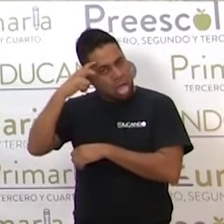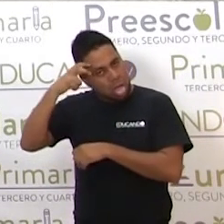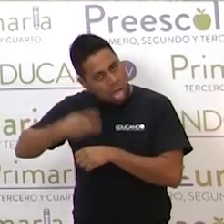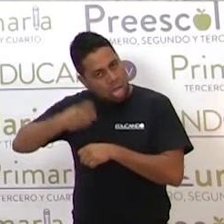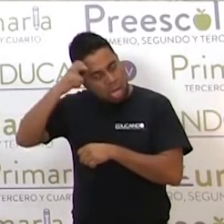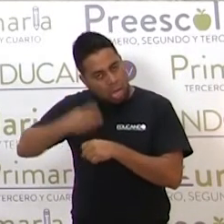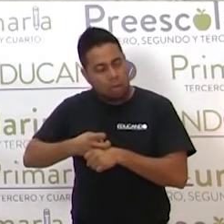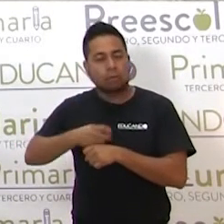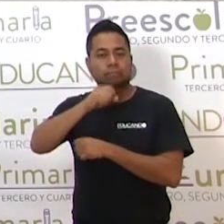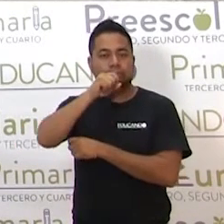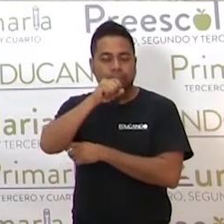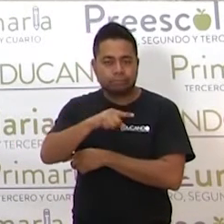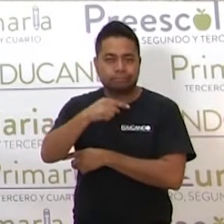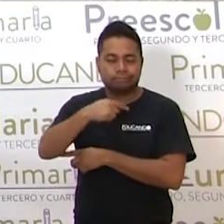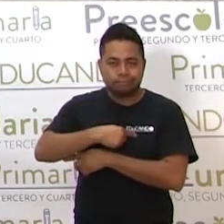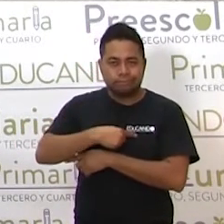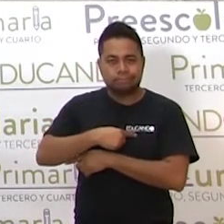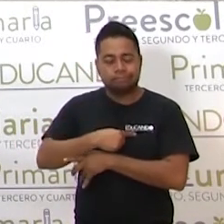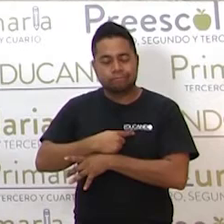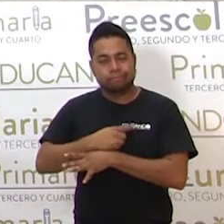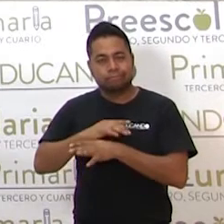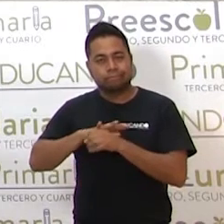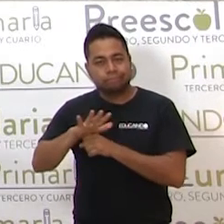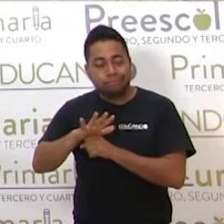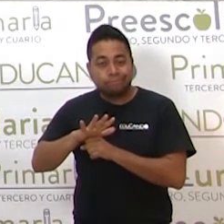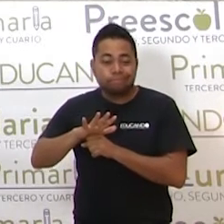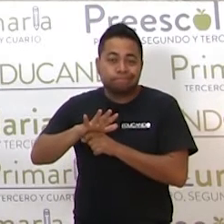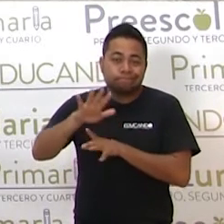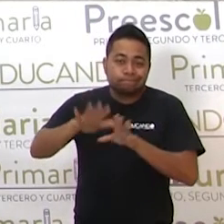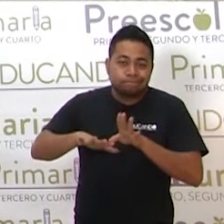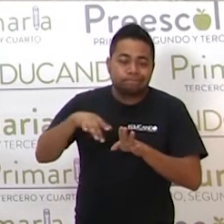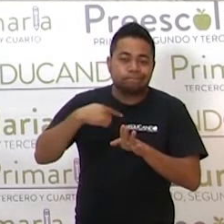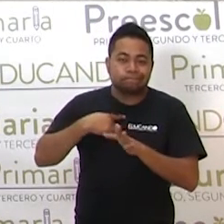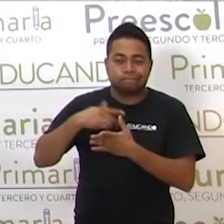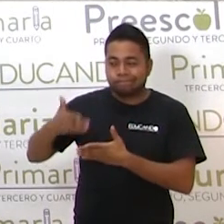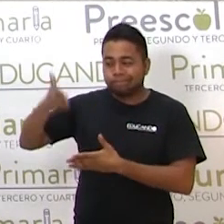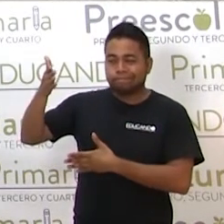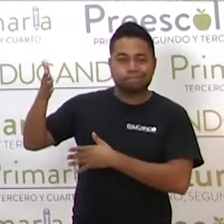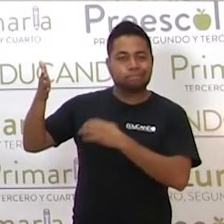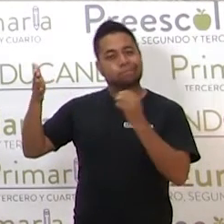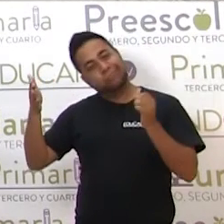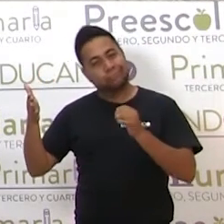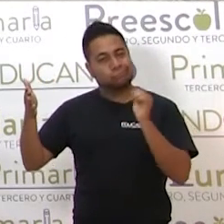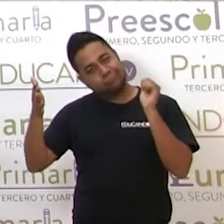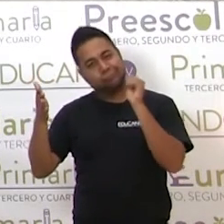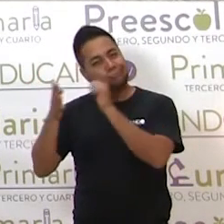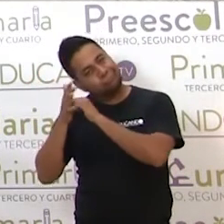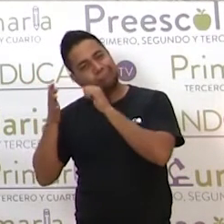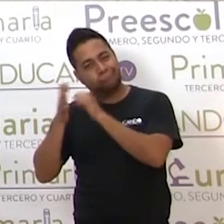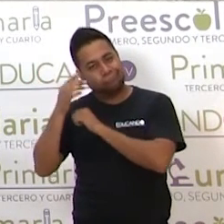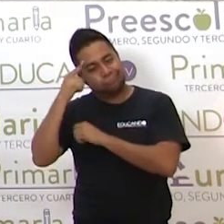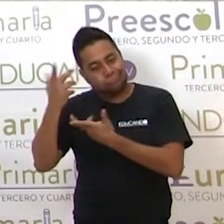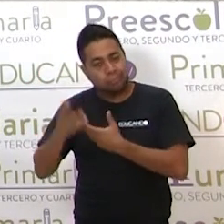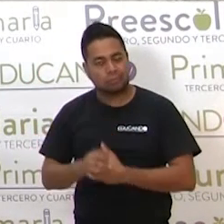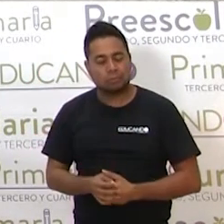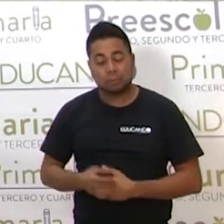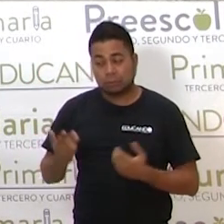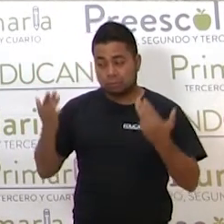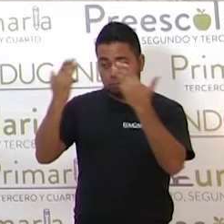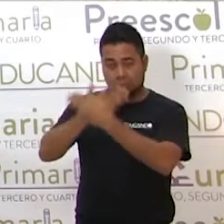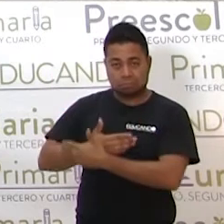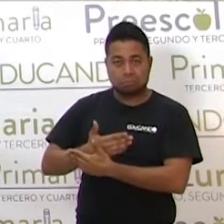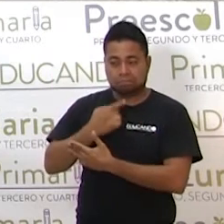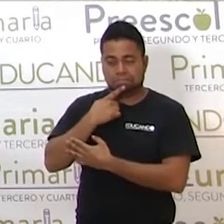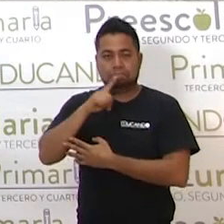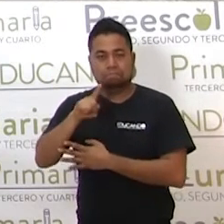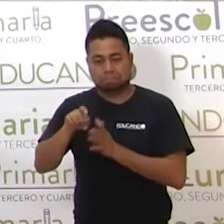por gustarme dar de cabezazos contra lo primero que encuentro. Y mi madrina dice que